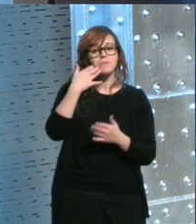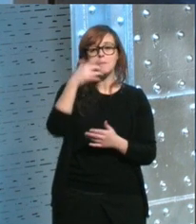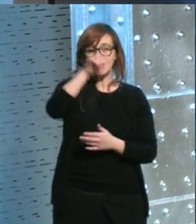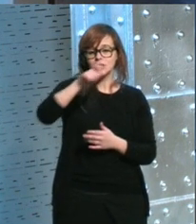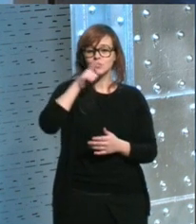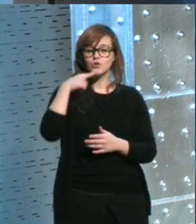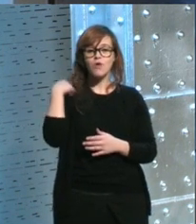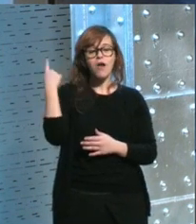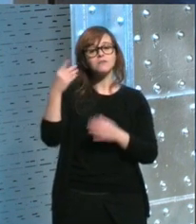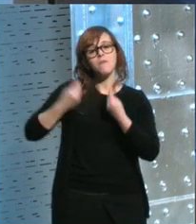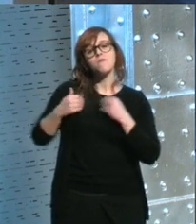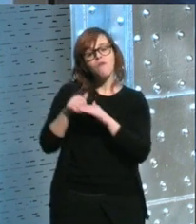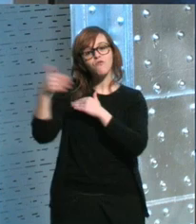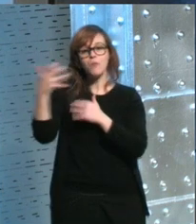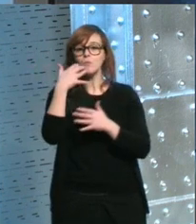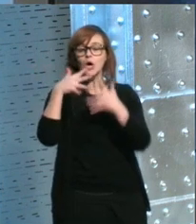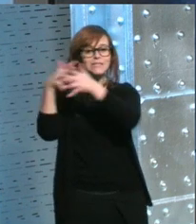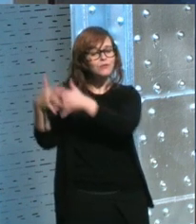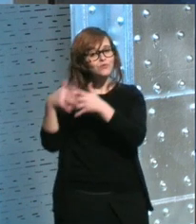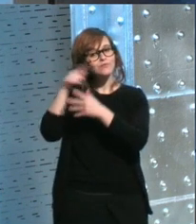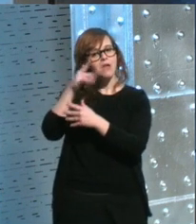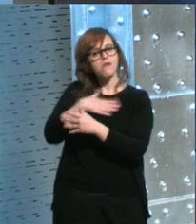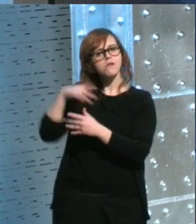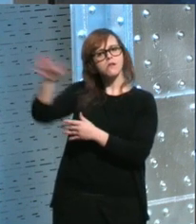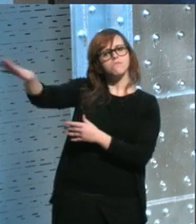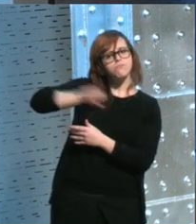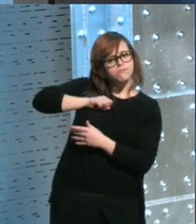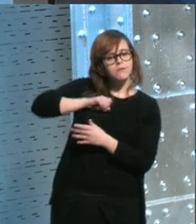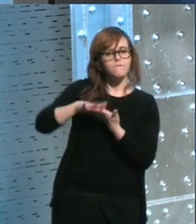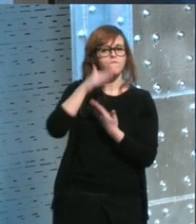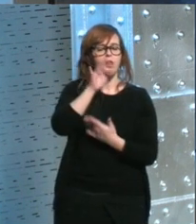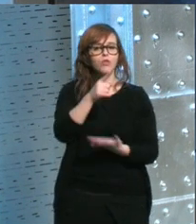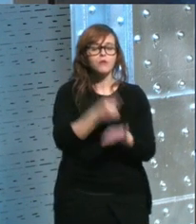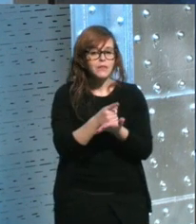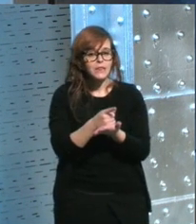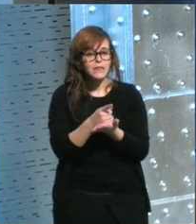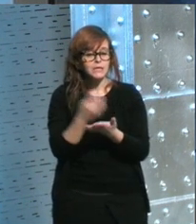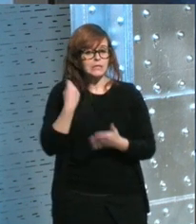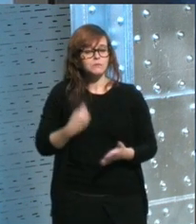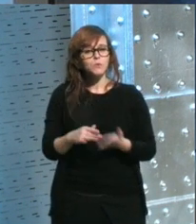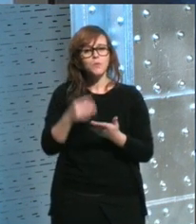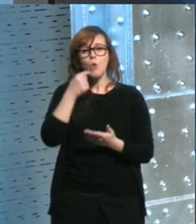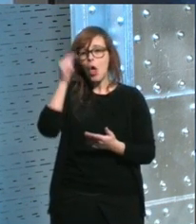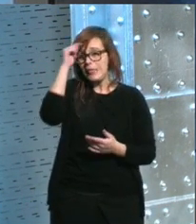que viven afuera, que vienen de Estados Unidos, y los indios muestran el movimiento,